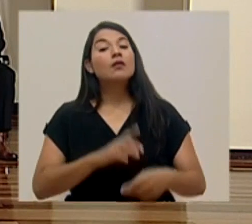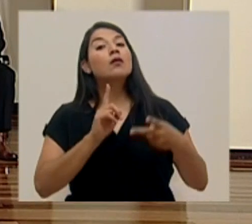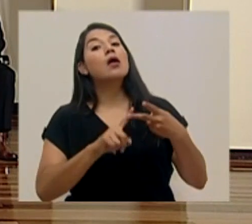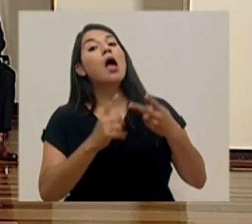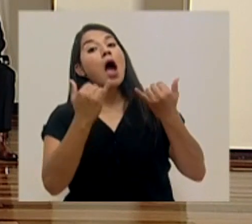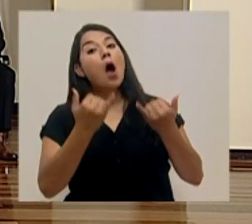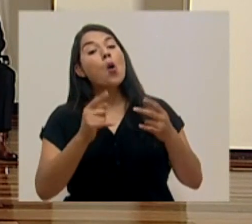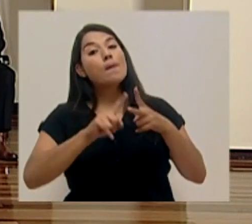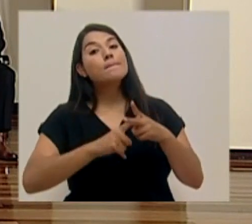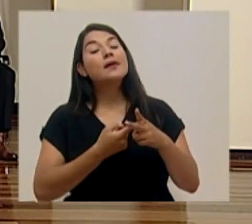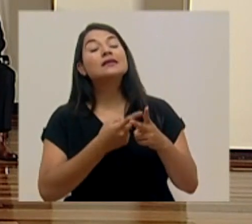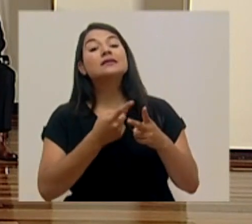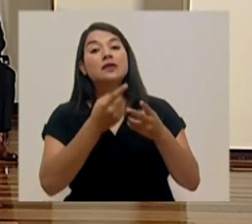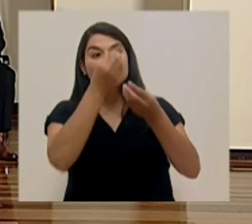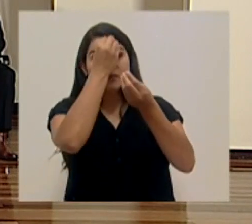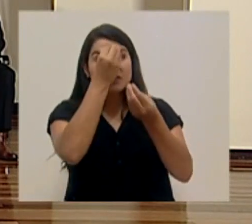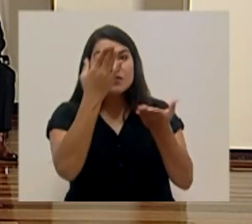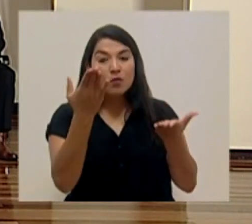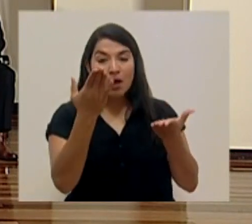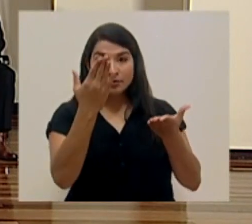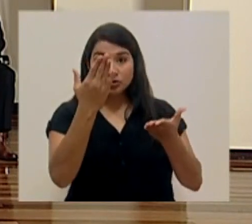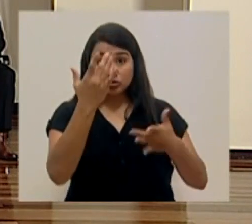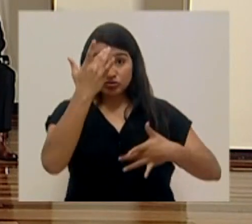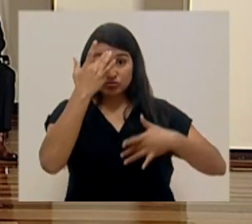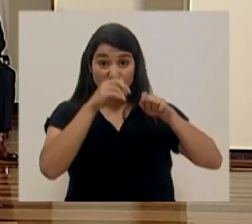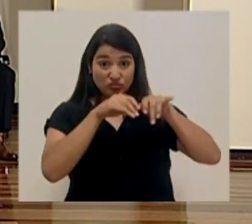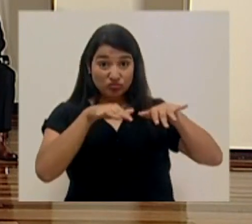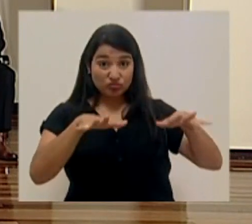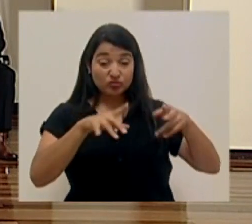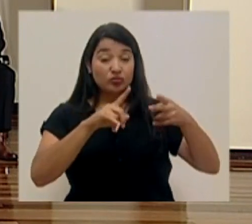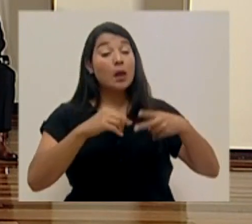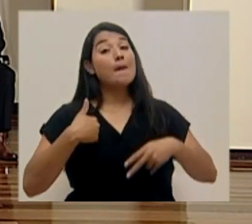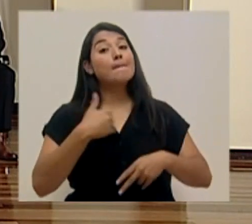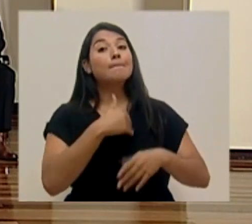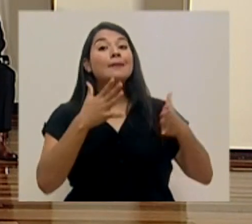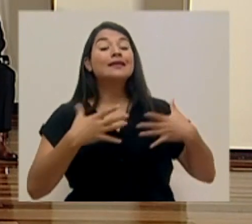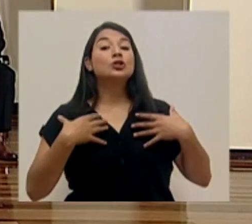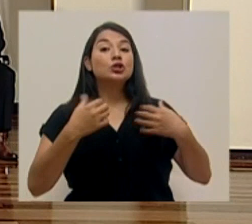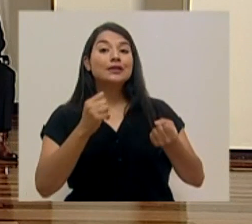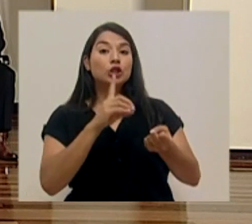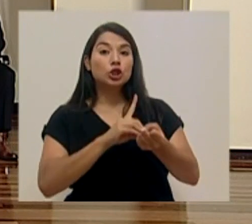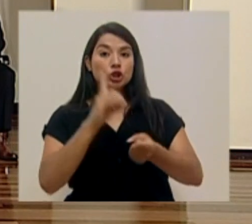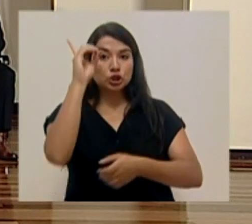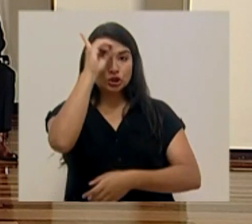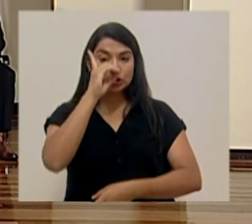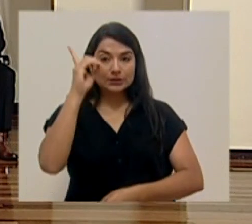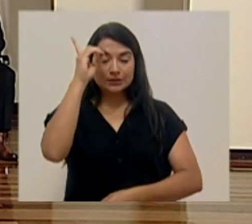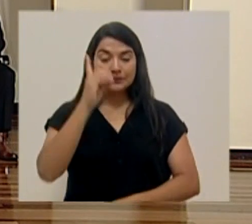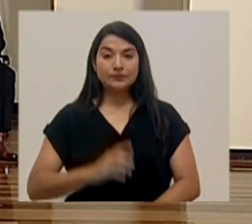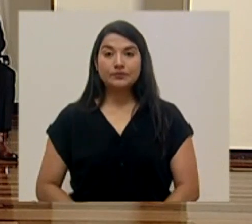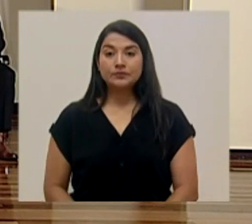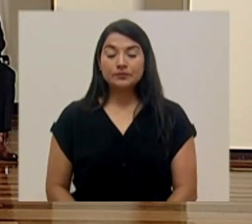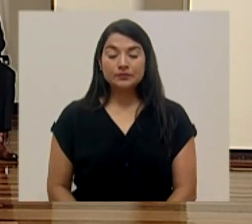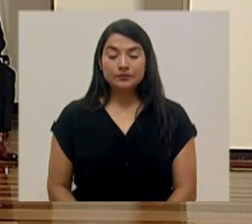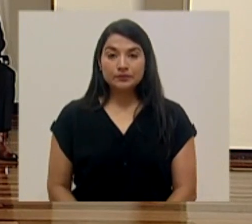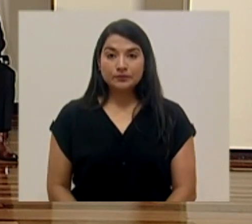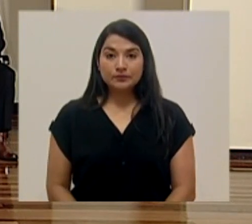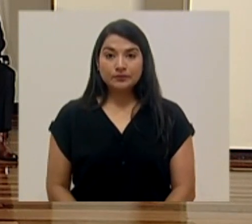Escucharemos el reporte epidemiológico por parte del señor Ministro de Salud, doctor Daniel Salas.